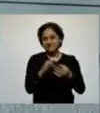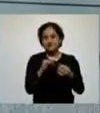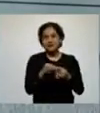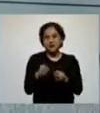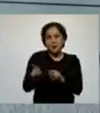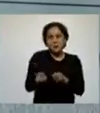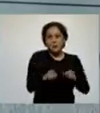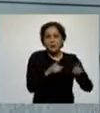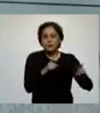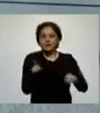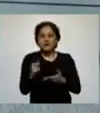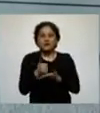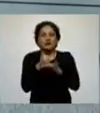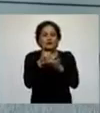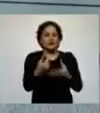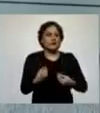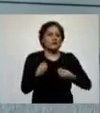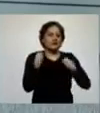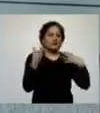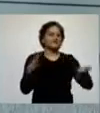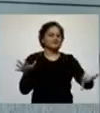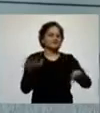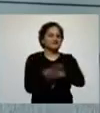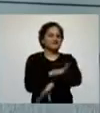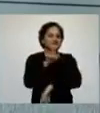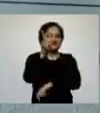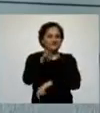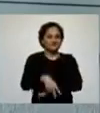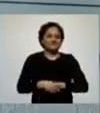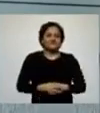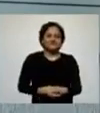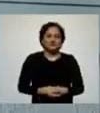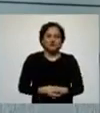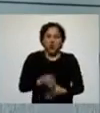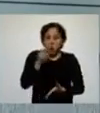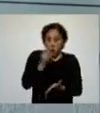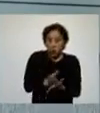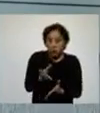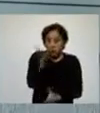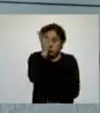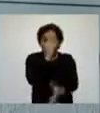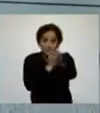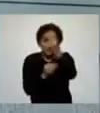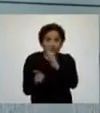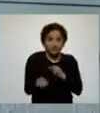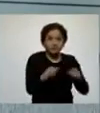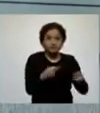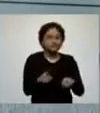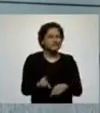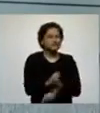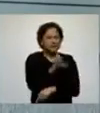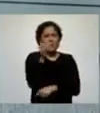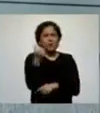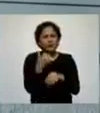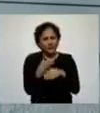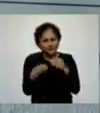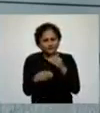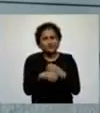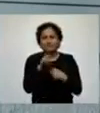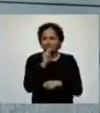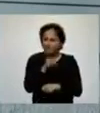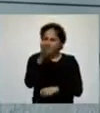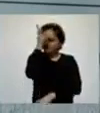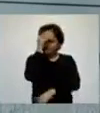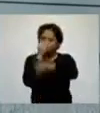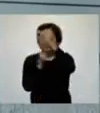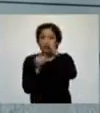vida. Dense la oportunidad. No solo aprendes esta disciplina artística, aprendes muchas cosas que conllevan el